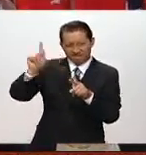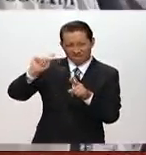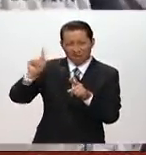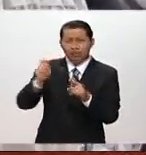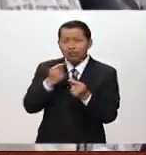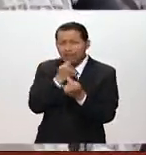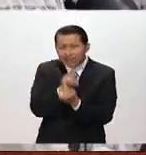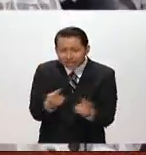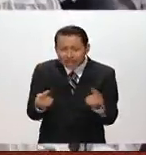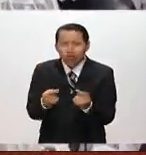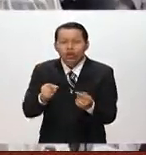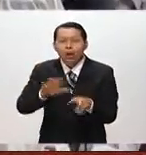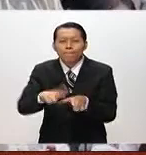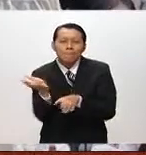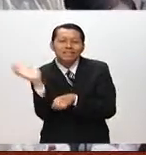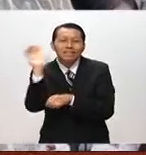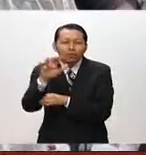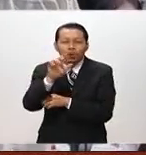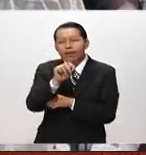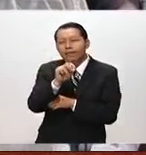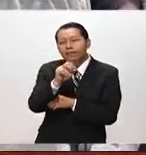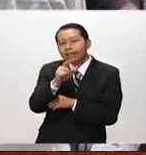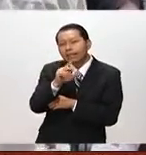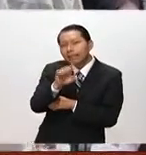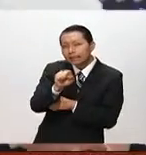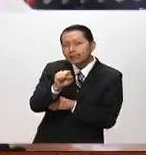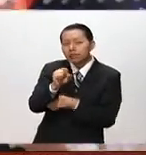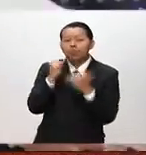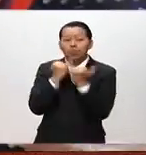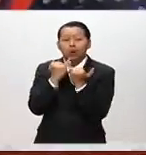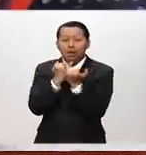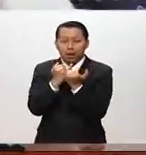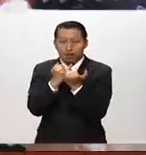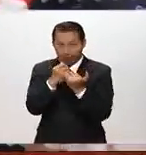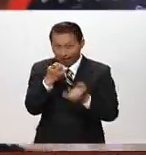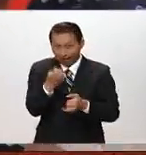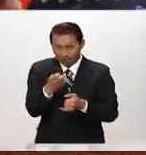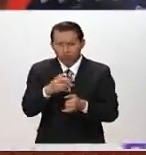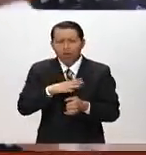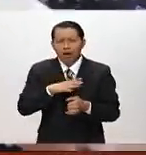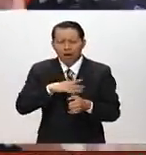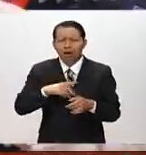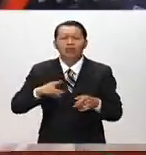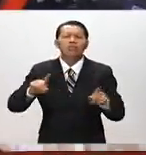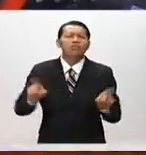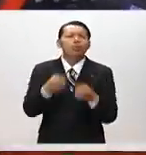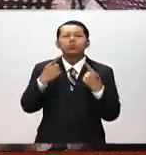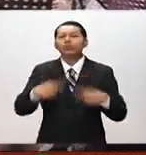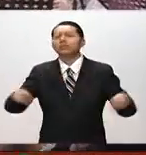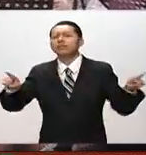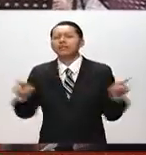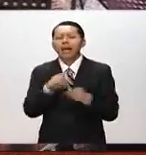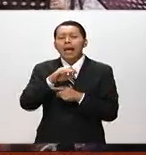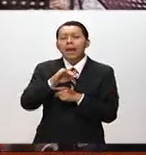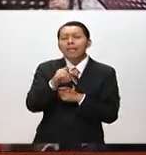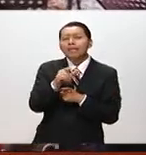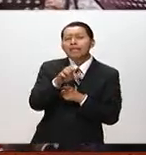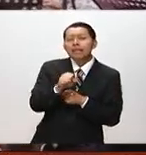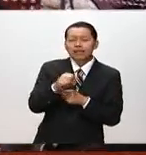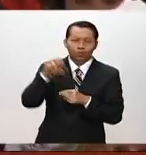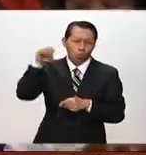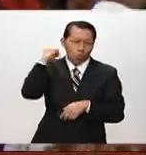niños basquetbolistas triquis. El encuentro, por cierto, fue amenizado por la banda de coro de niños mijes de Oaxaca,